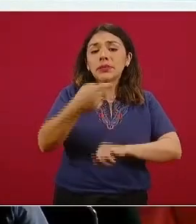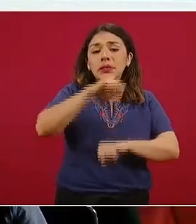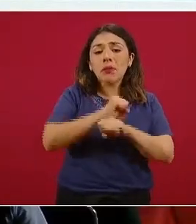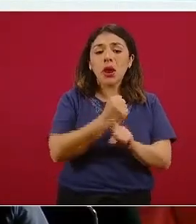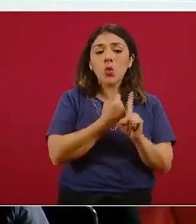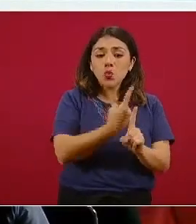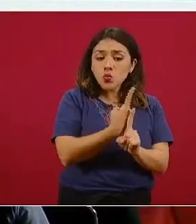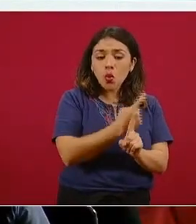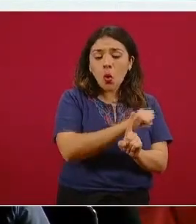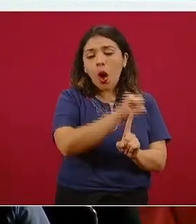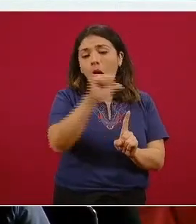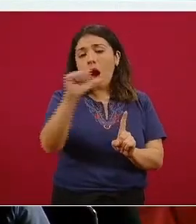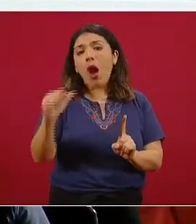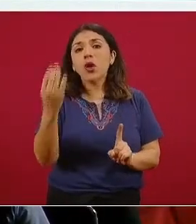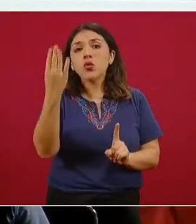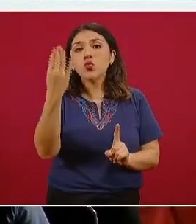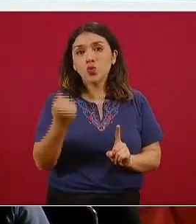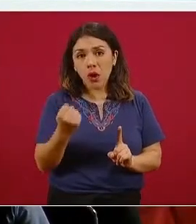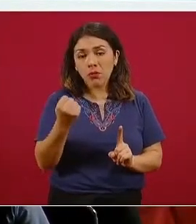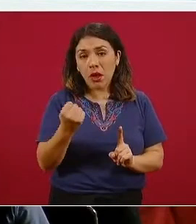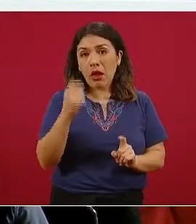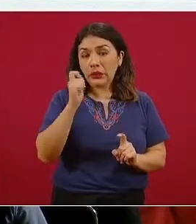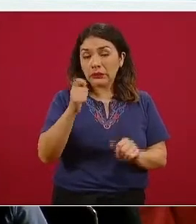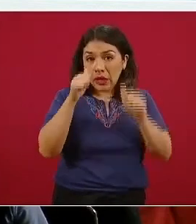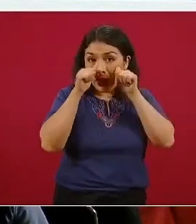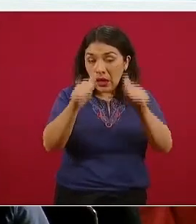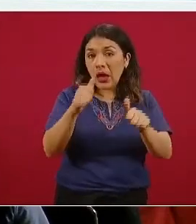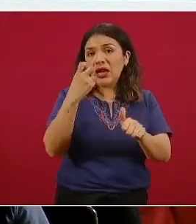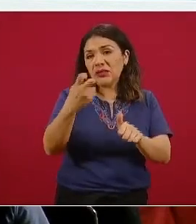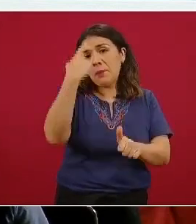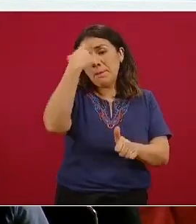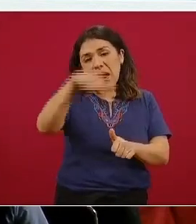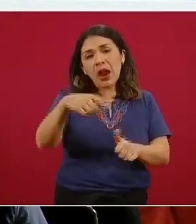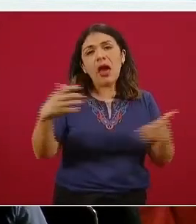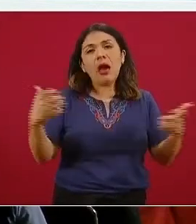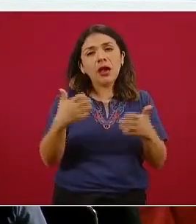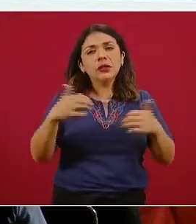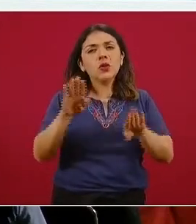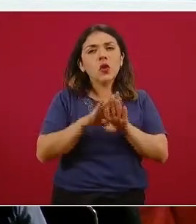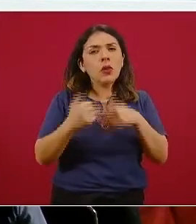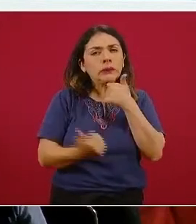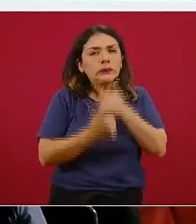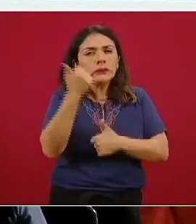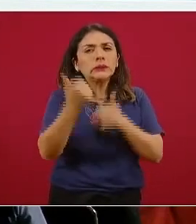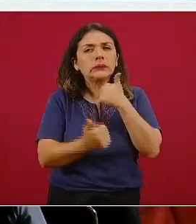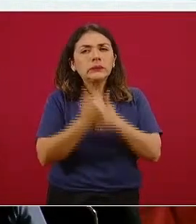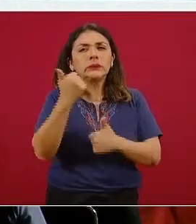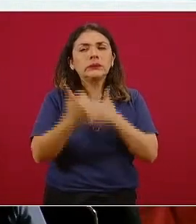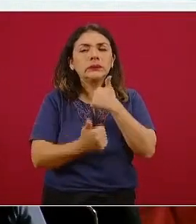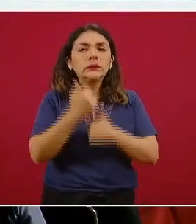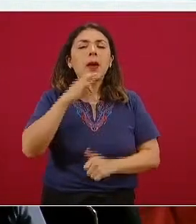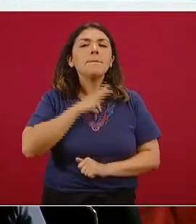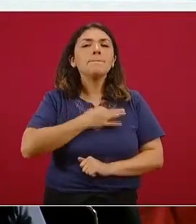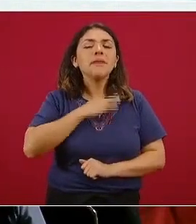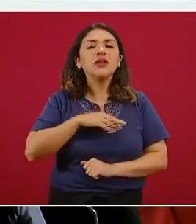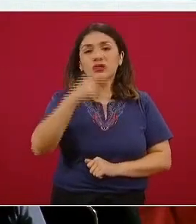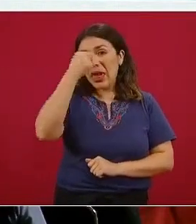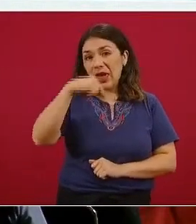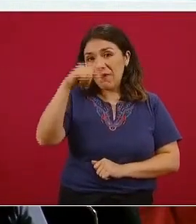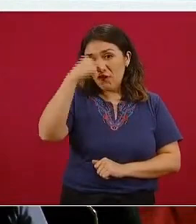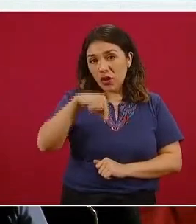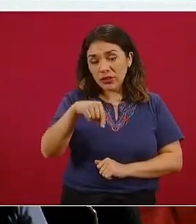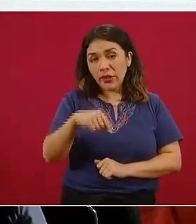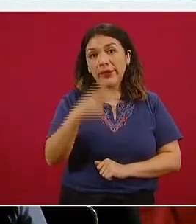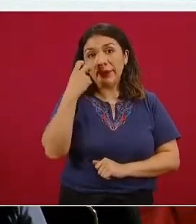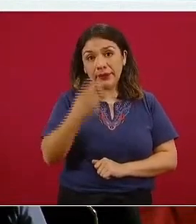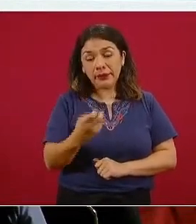hasta la semana 9 y que el enfoque como tal era precisamente a la búsqueda del virus de la influenza.